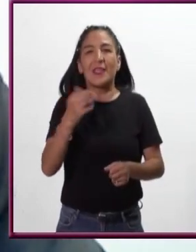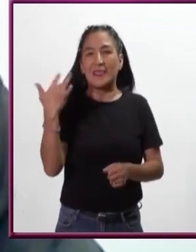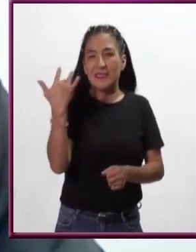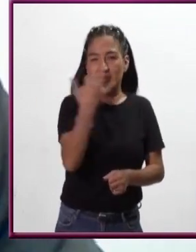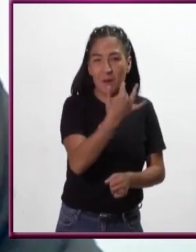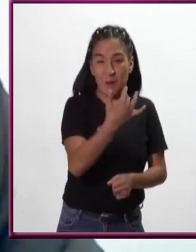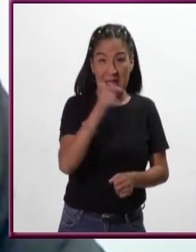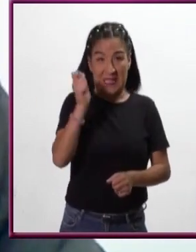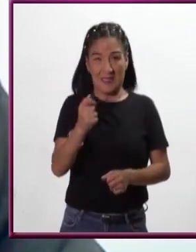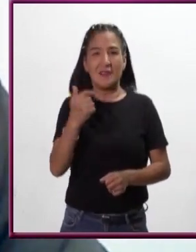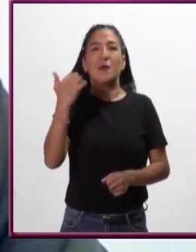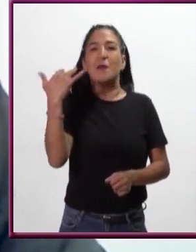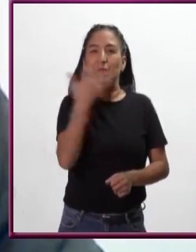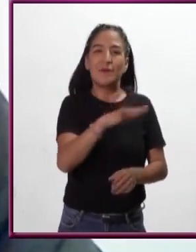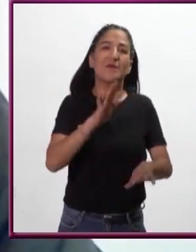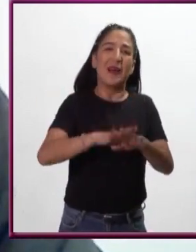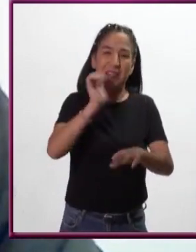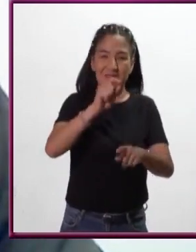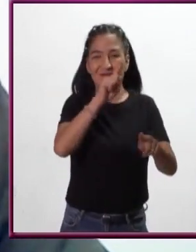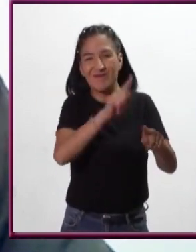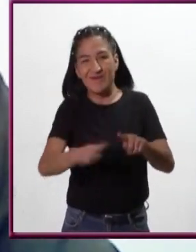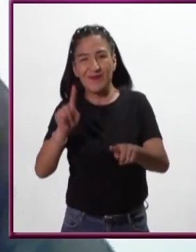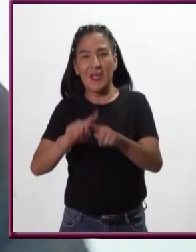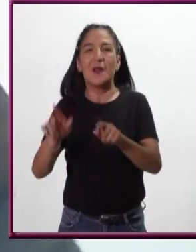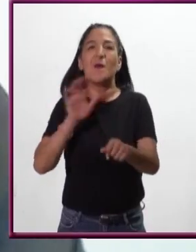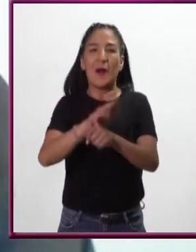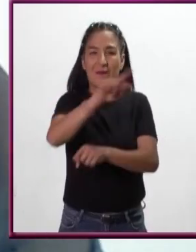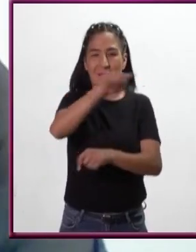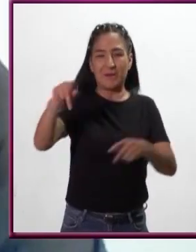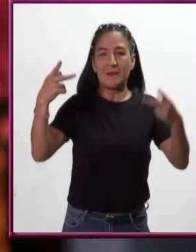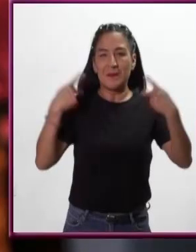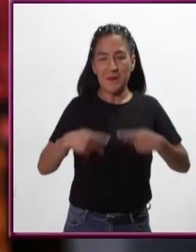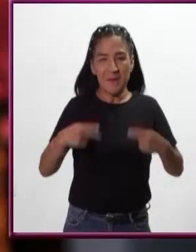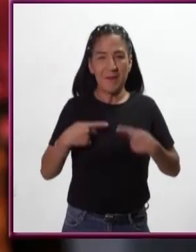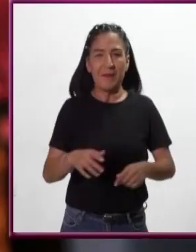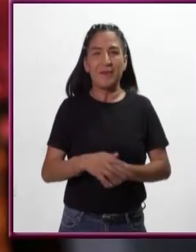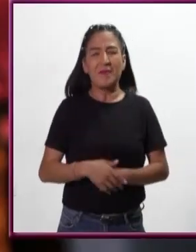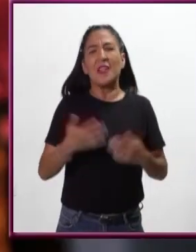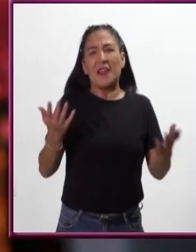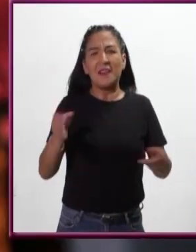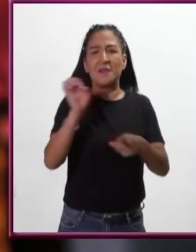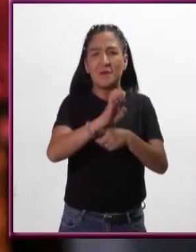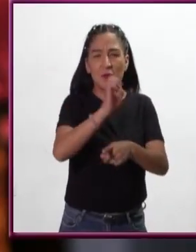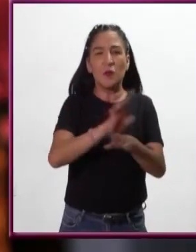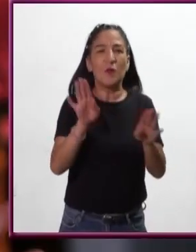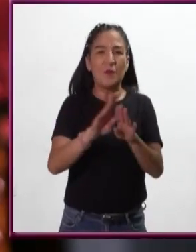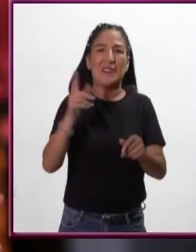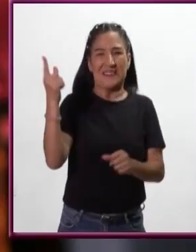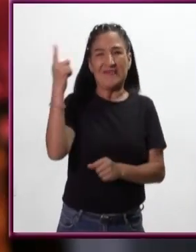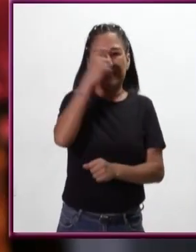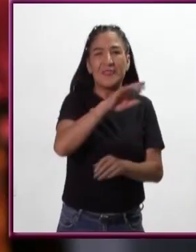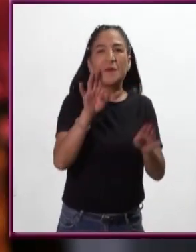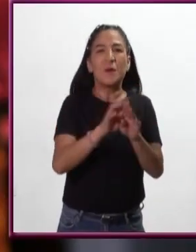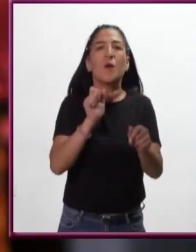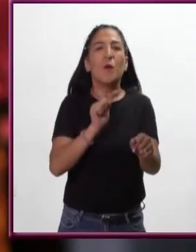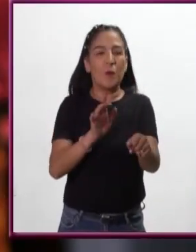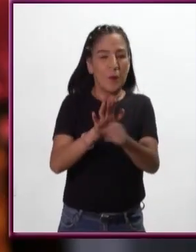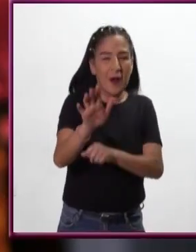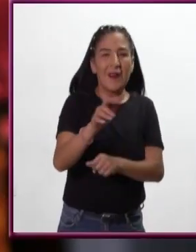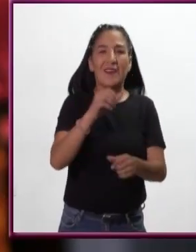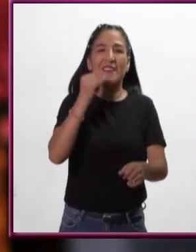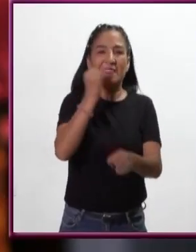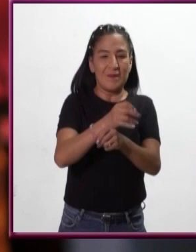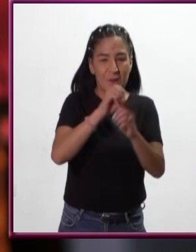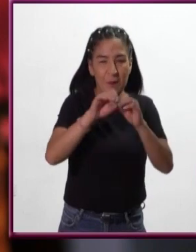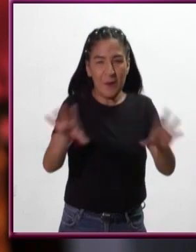Y aquí sí hay toda una variedad enorme entre los diferentes tipos de personas. Sí, entonces no es, o sea, sí es muy complejo registrar como toda